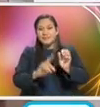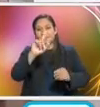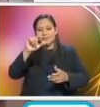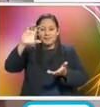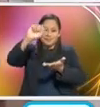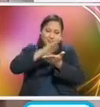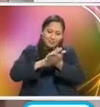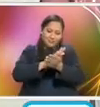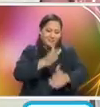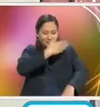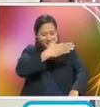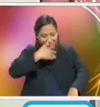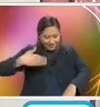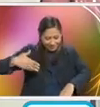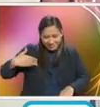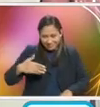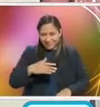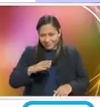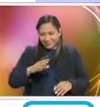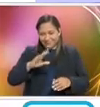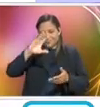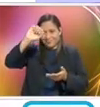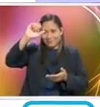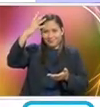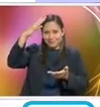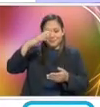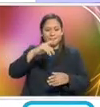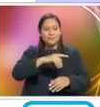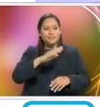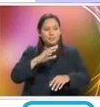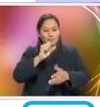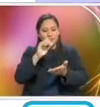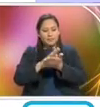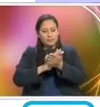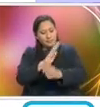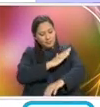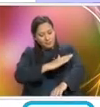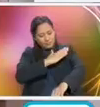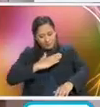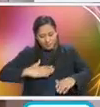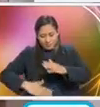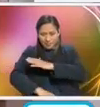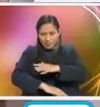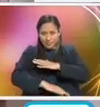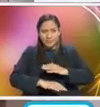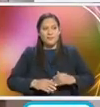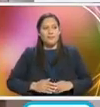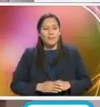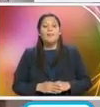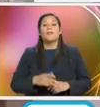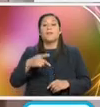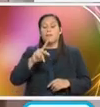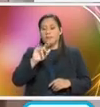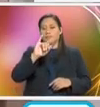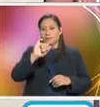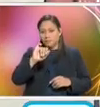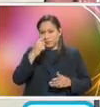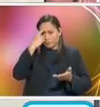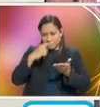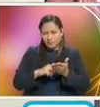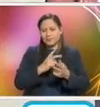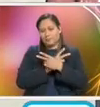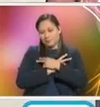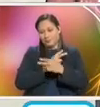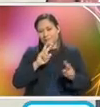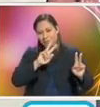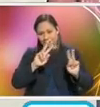con bloqueador. Con bloqueador, sí, me ponían unas cosas como de teatro kabuki y entonces ya. Pero sí, hay muchos, y yo creo que el verano por eso